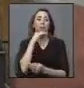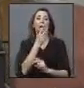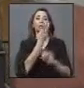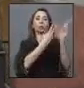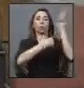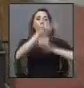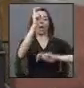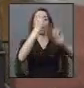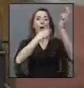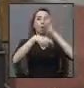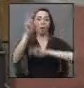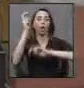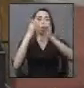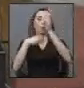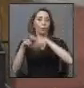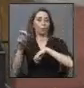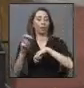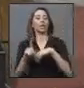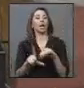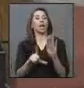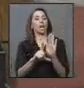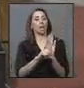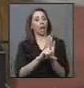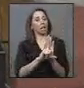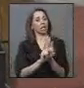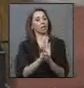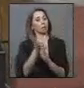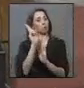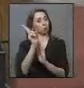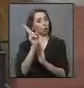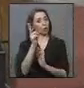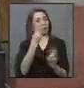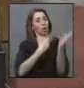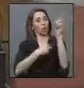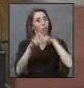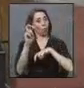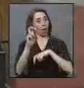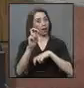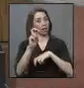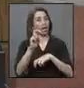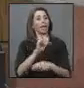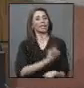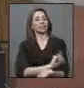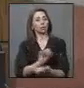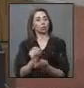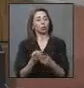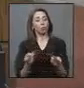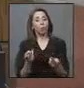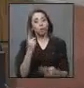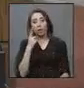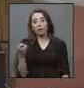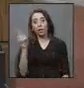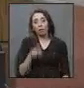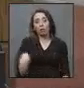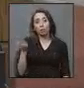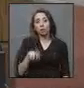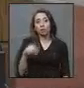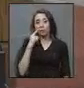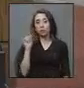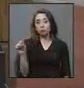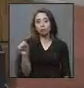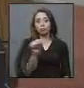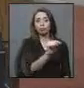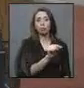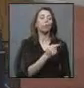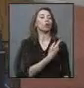y protestas, que si bien la legislación prohíbe en el ámbito público, son cada vez más reiteradas producto de la total